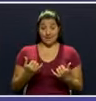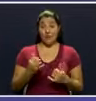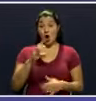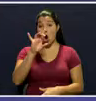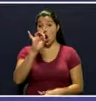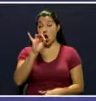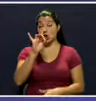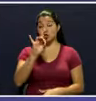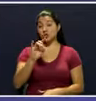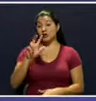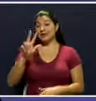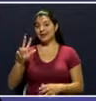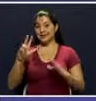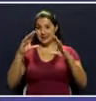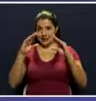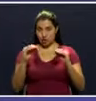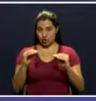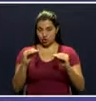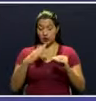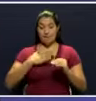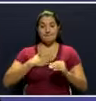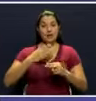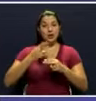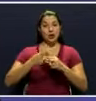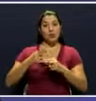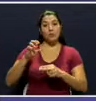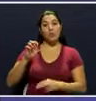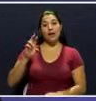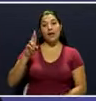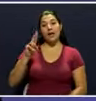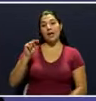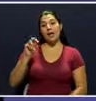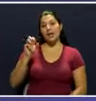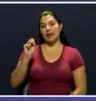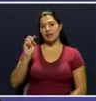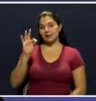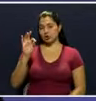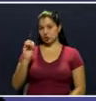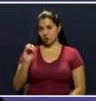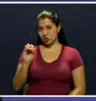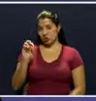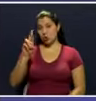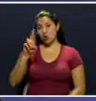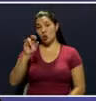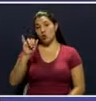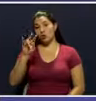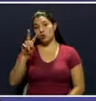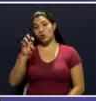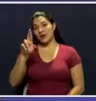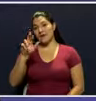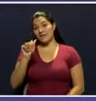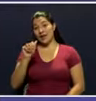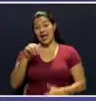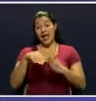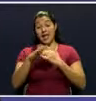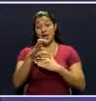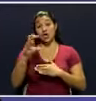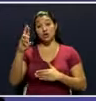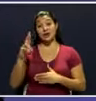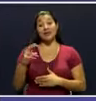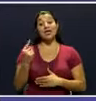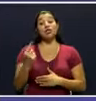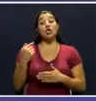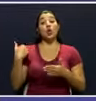de la noche con 3 minutos. Soy Ernesto Rivera. En Costa Rica llevamos solo 40